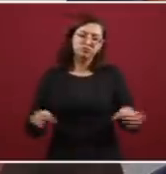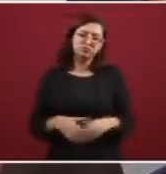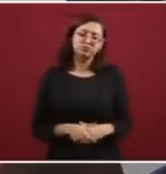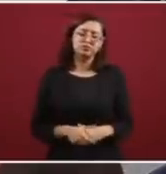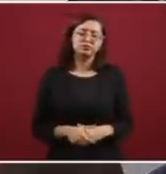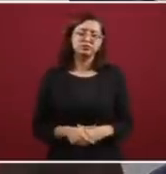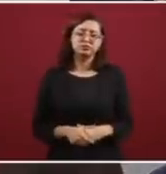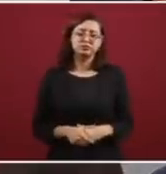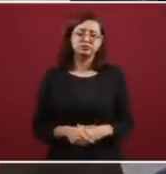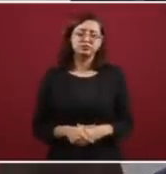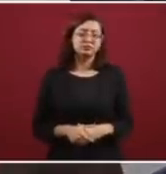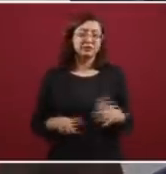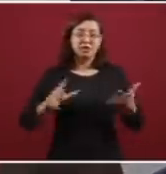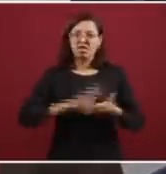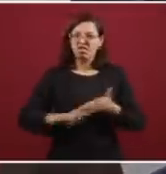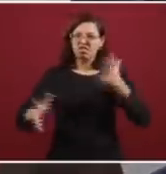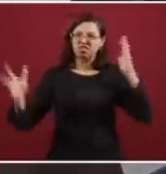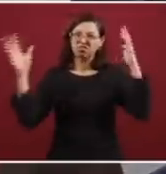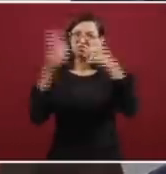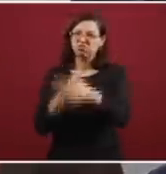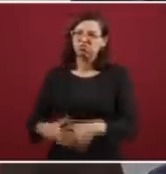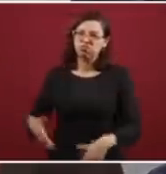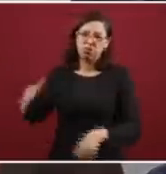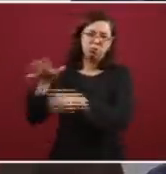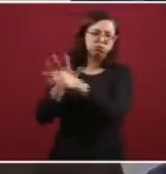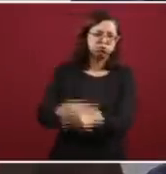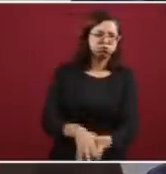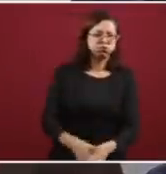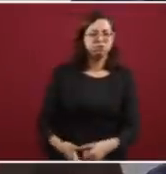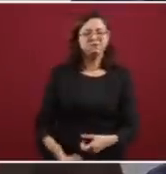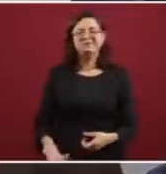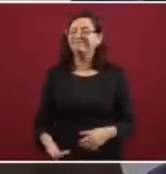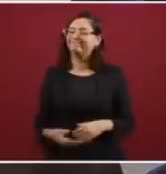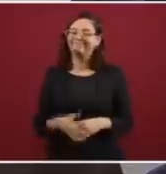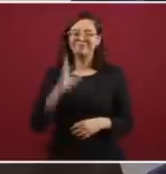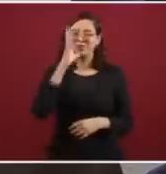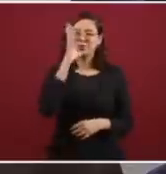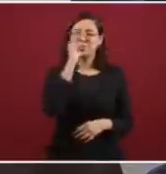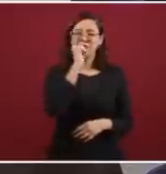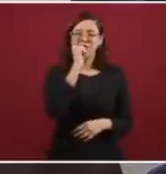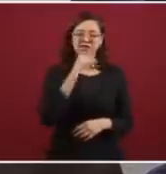No es con el uso de la fuerza, no es con la violencia.